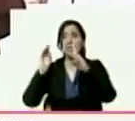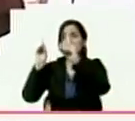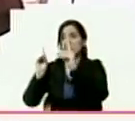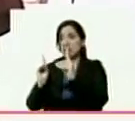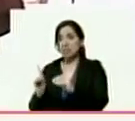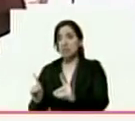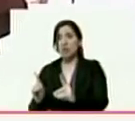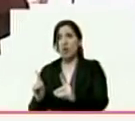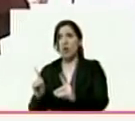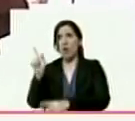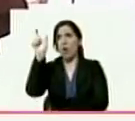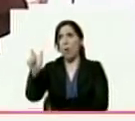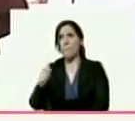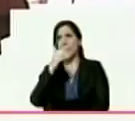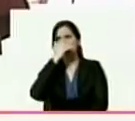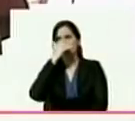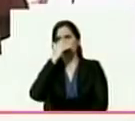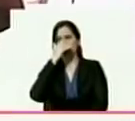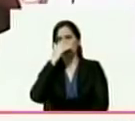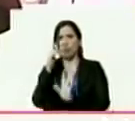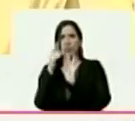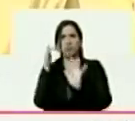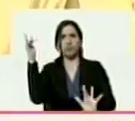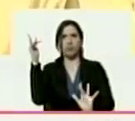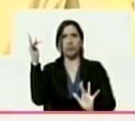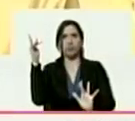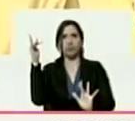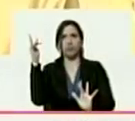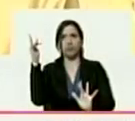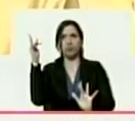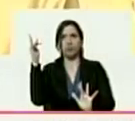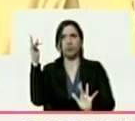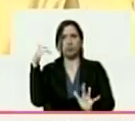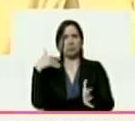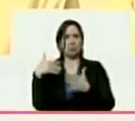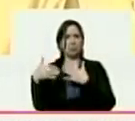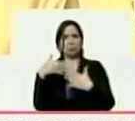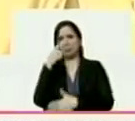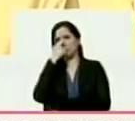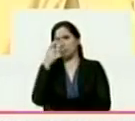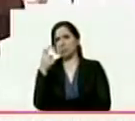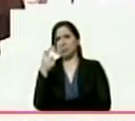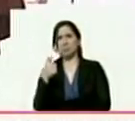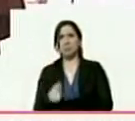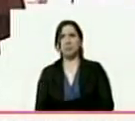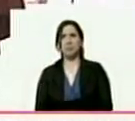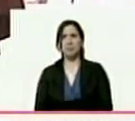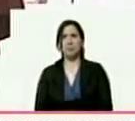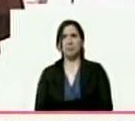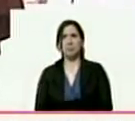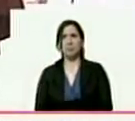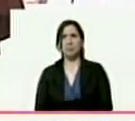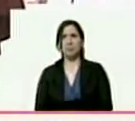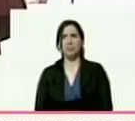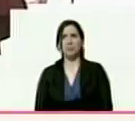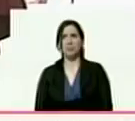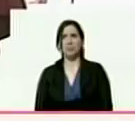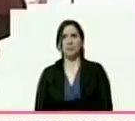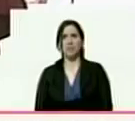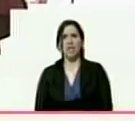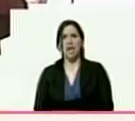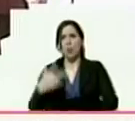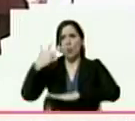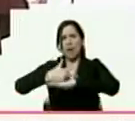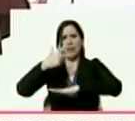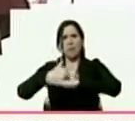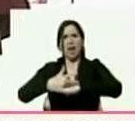de un mafioso de romper relaciones. No nos afecta en nada. Creo más bien que los afecta a ellos. El presidente